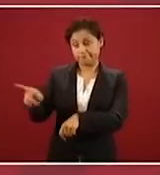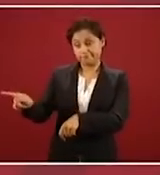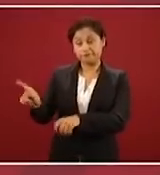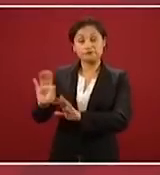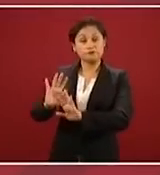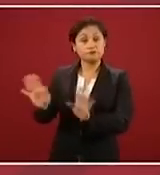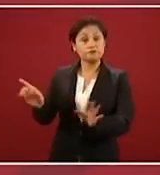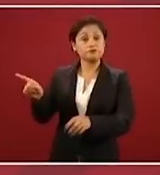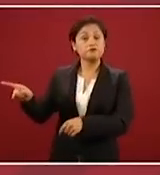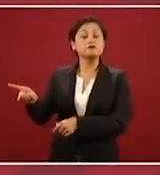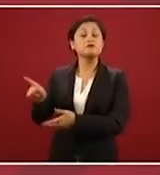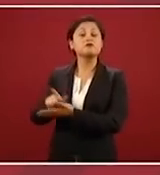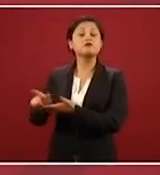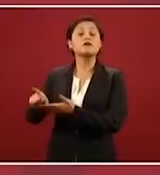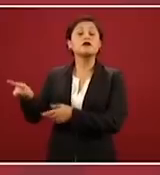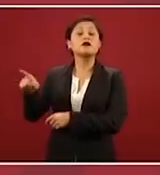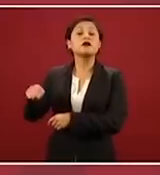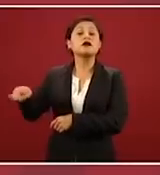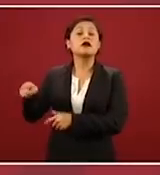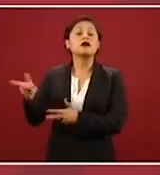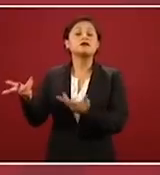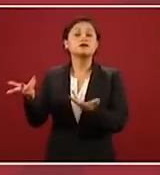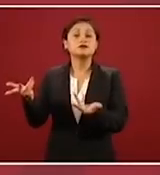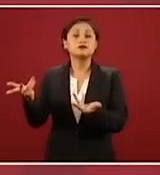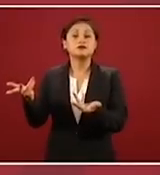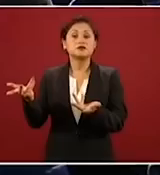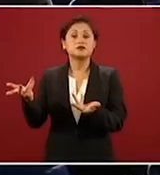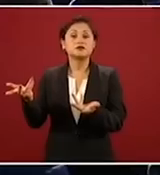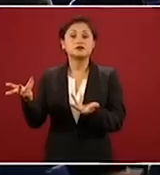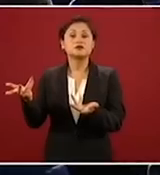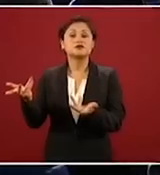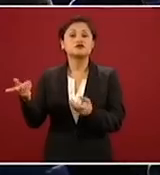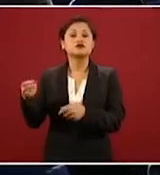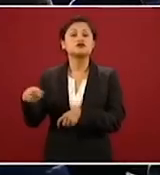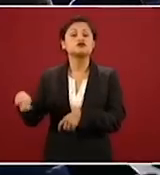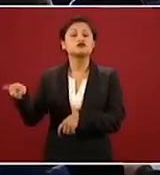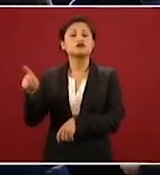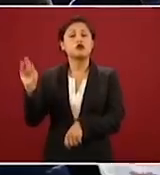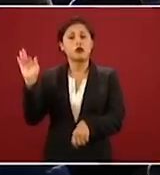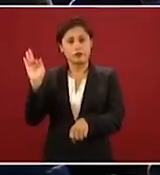se garantiza el Estado de Derecho.